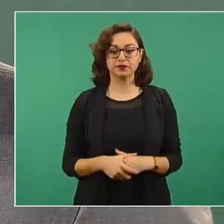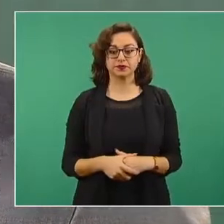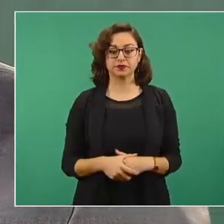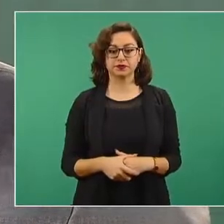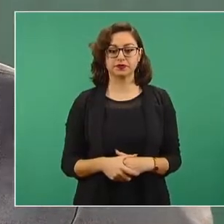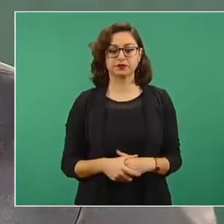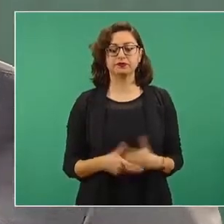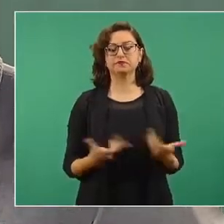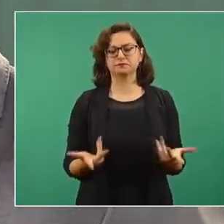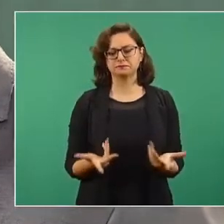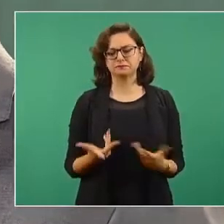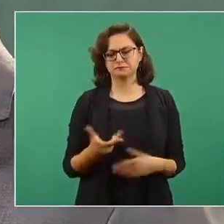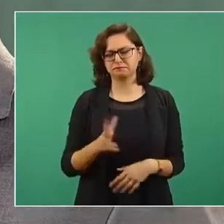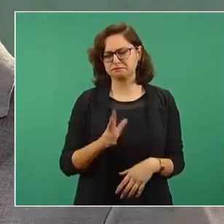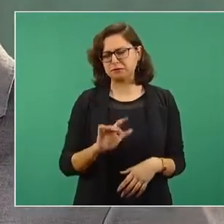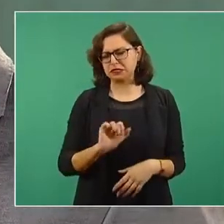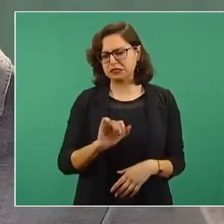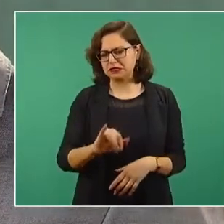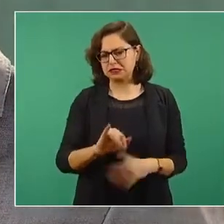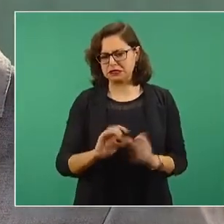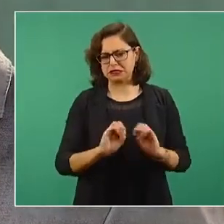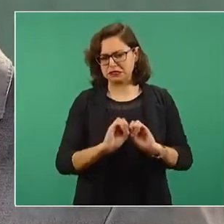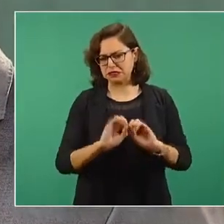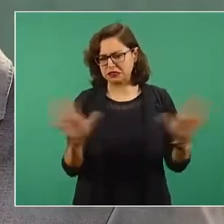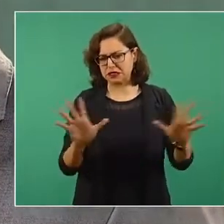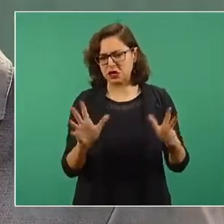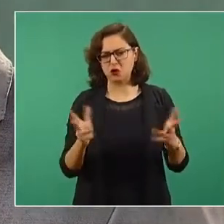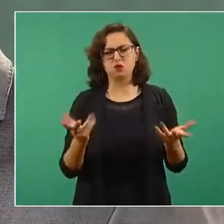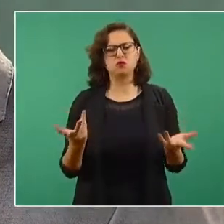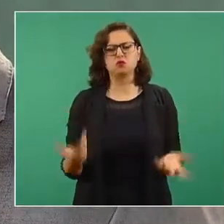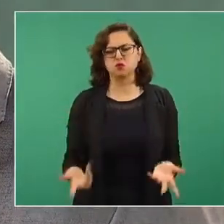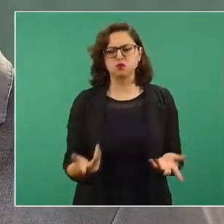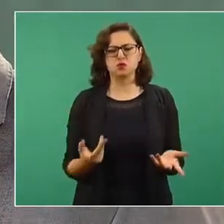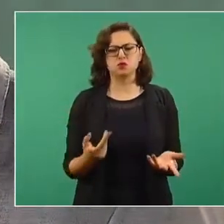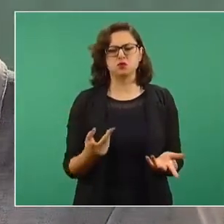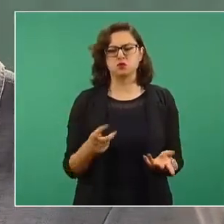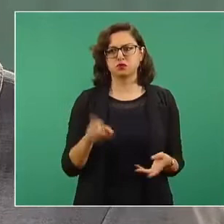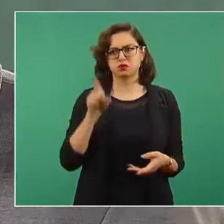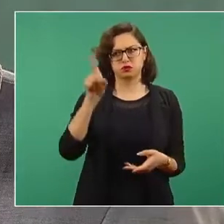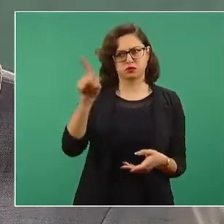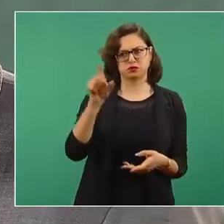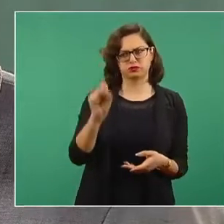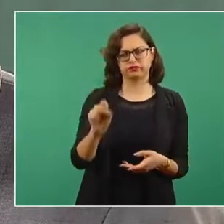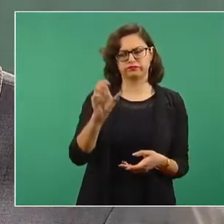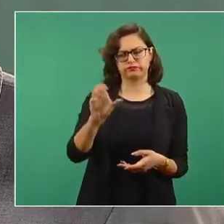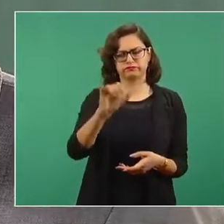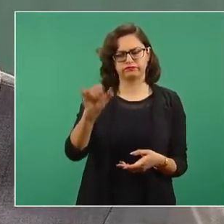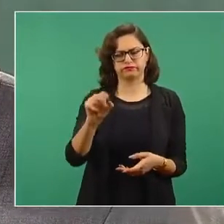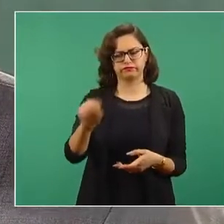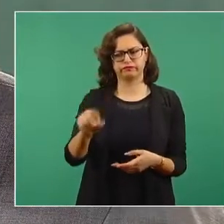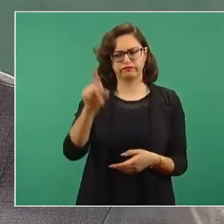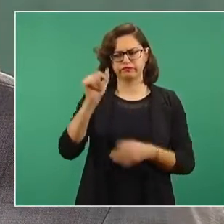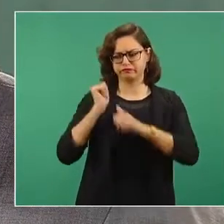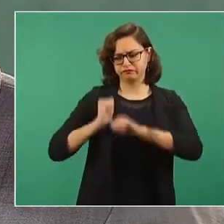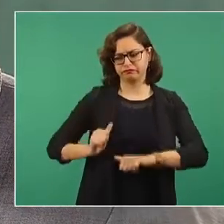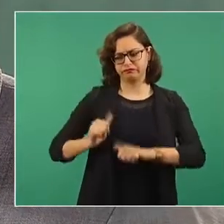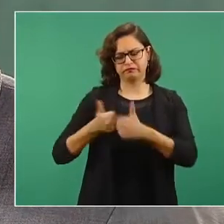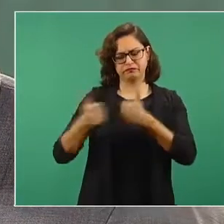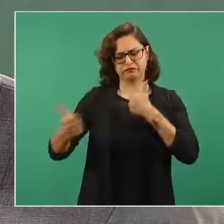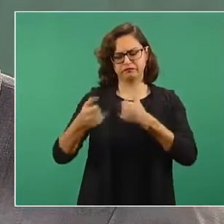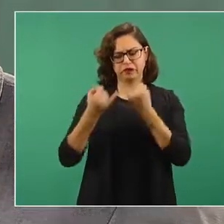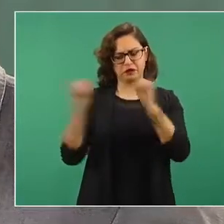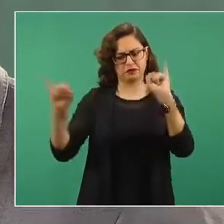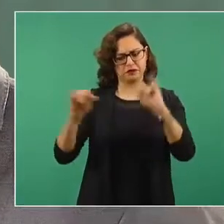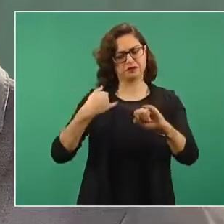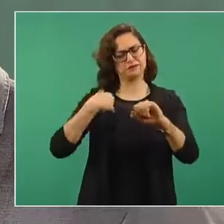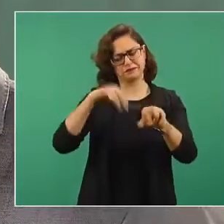siempre respetuosos de la autonomía del Poder Judicial